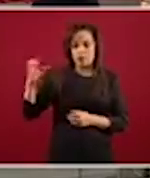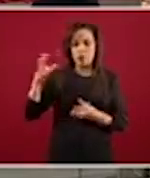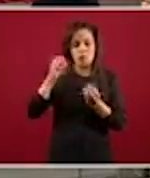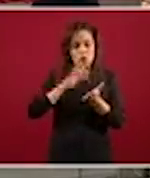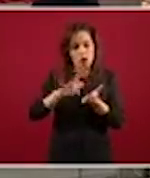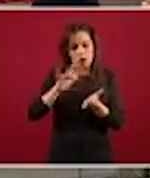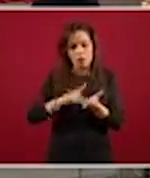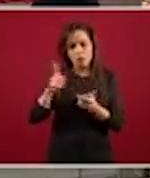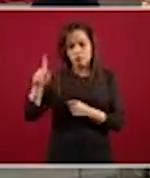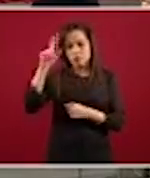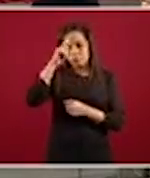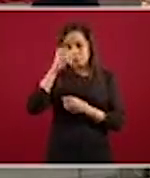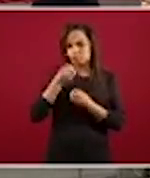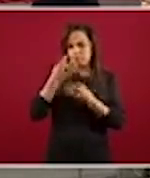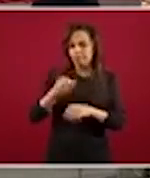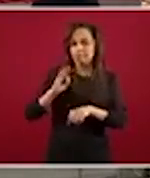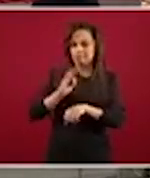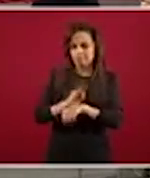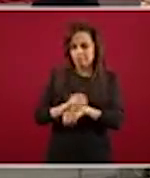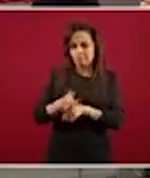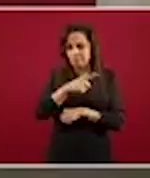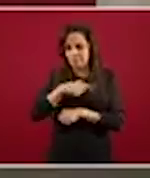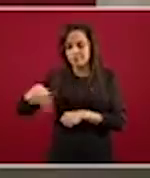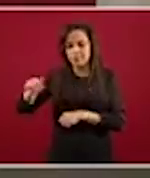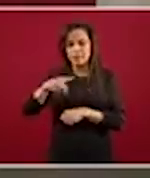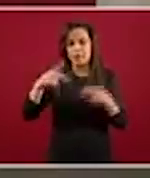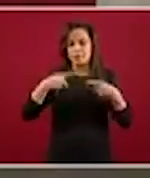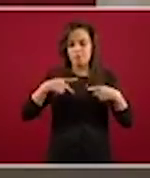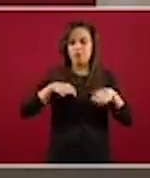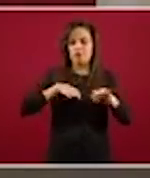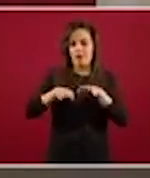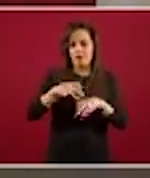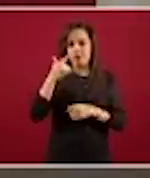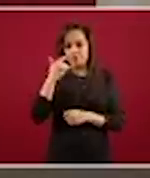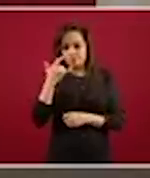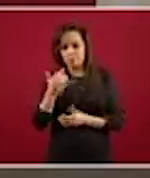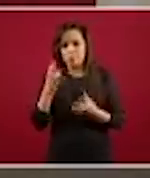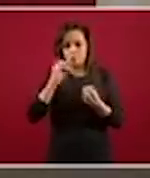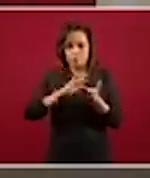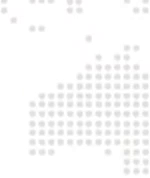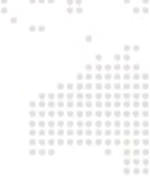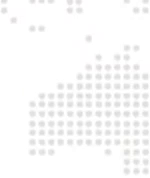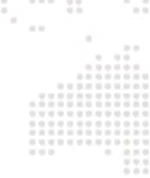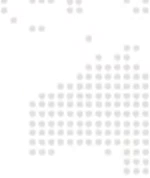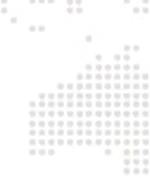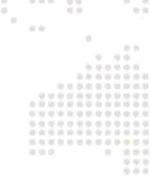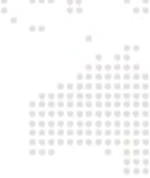orientación, su respaldo a los técnicos que estamos operando esto. Muchas gracias. Aquí terminamos.